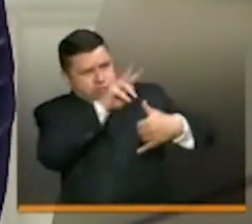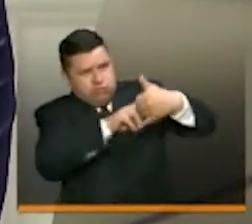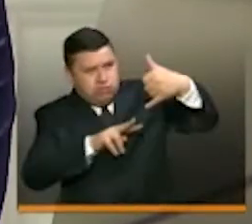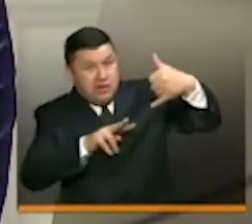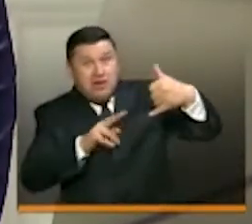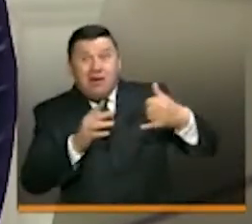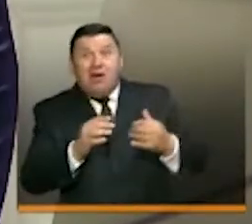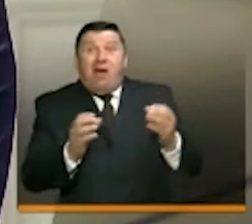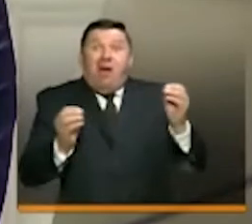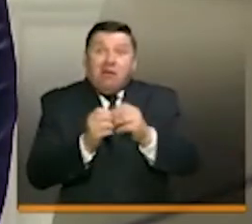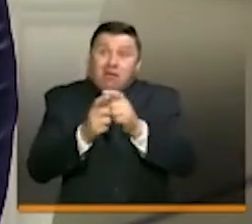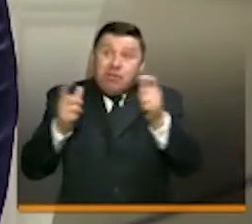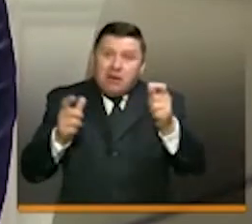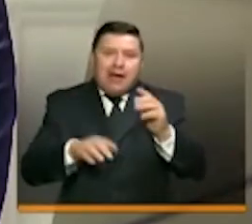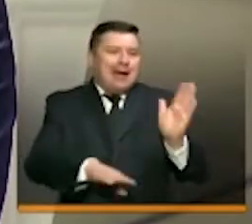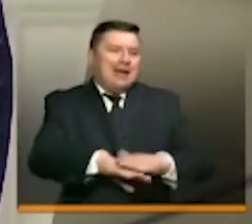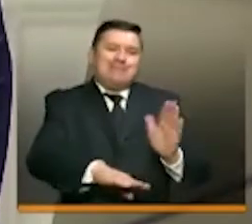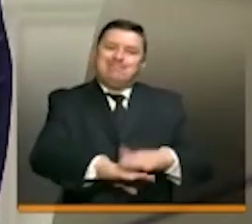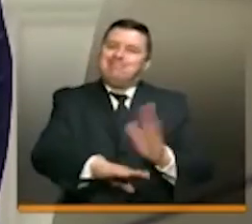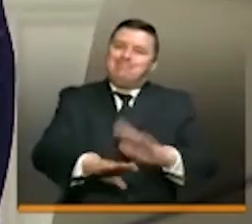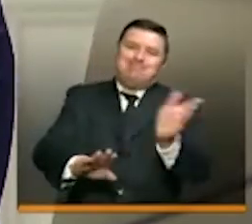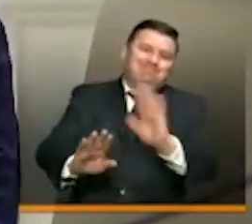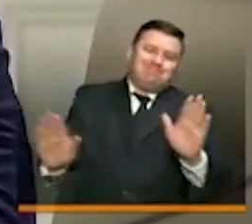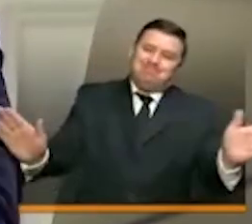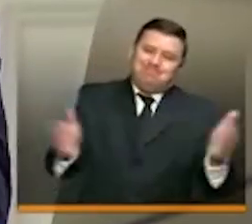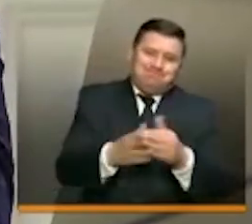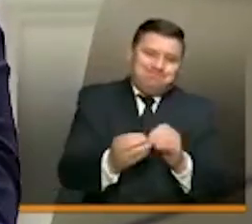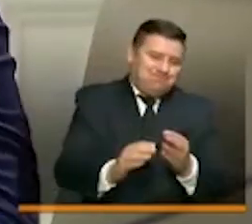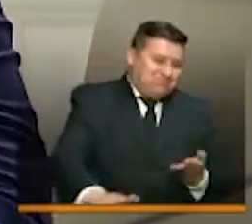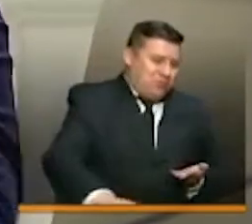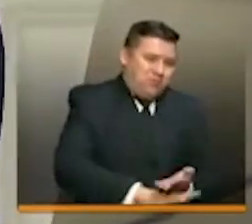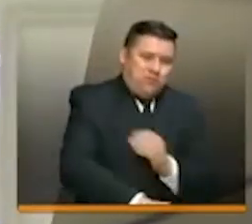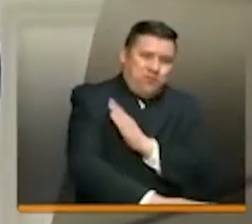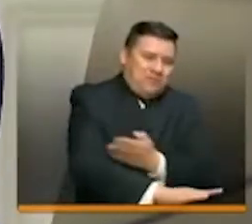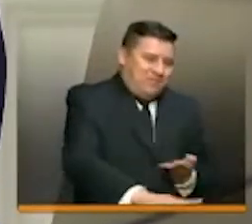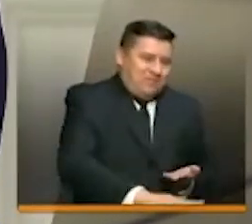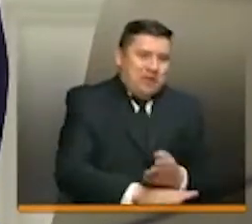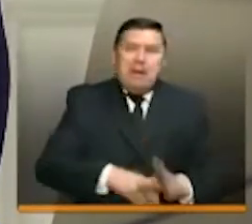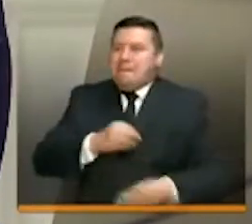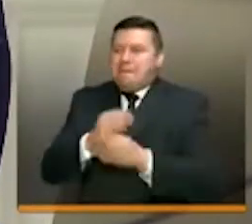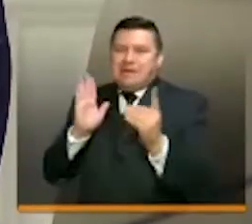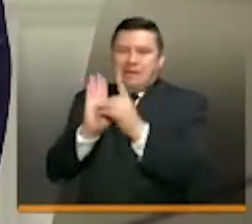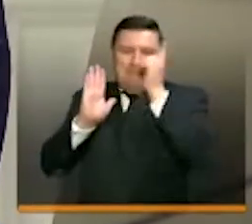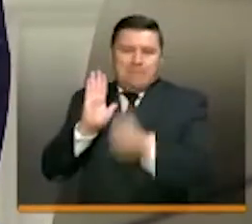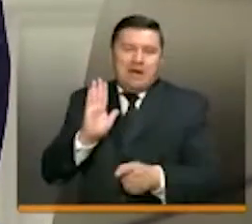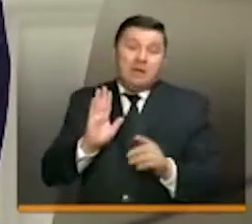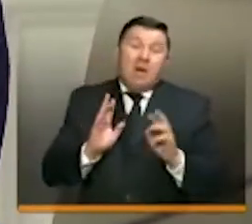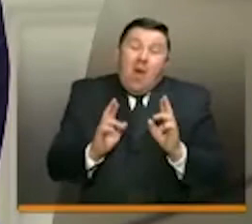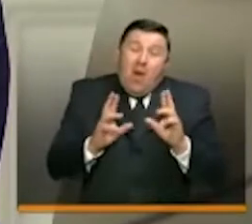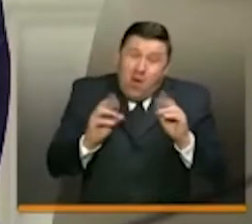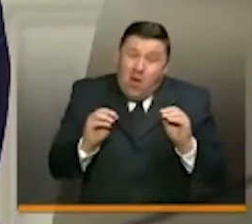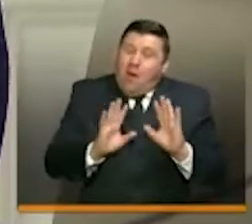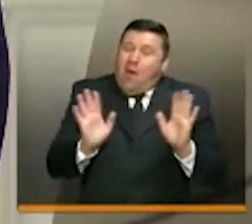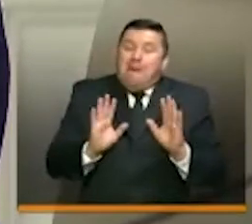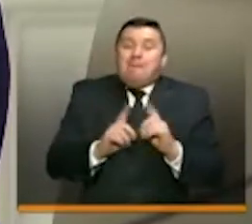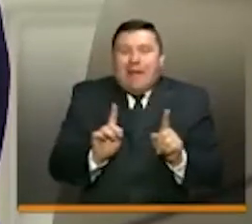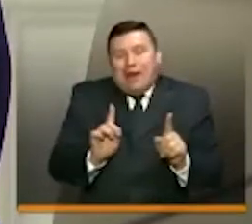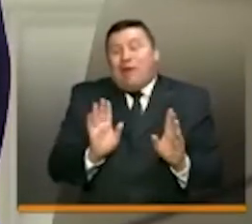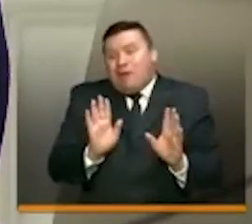las alarmas para tomar un endurecimiento o unas medidas adicionales. Ojalá no sea necesario,